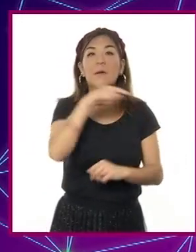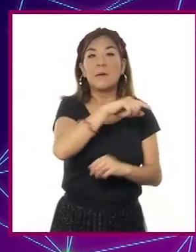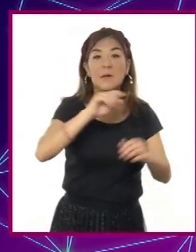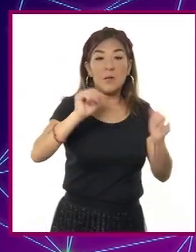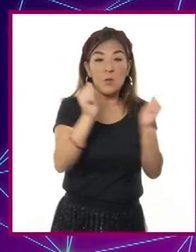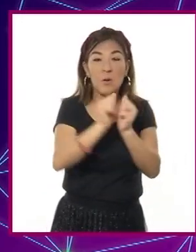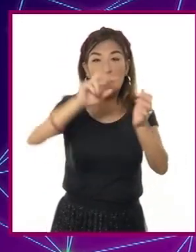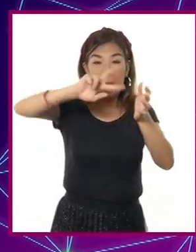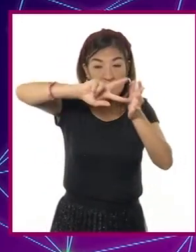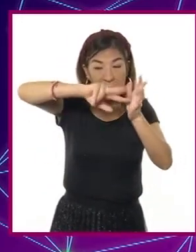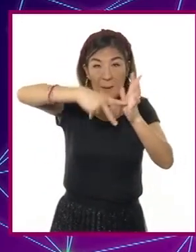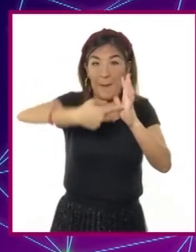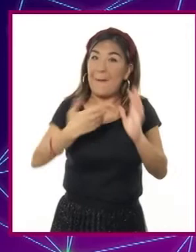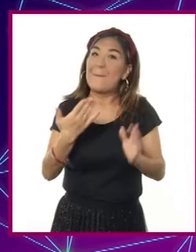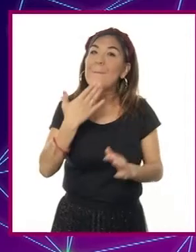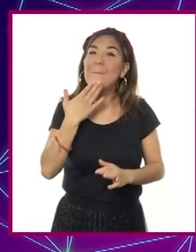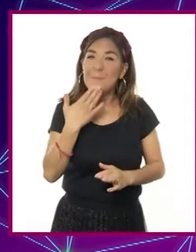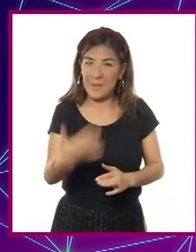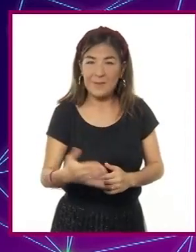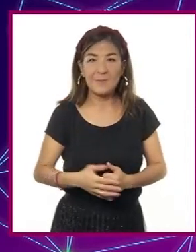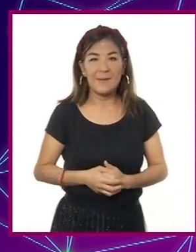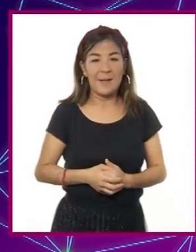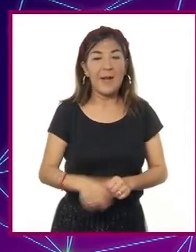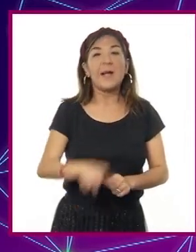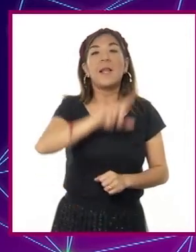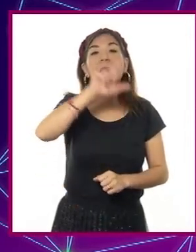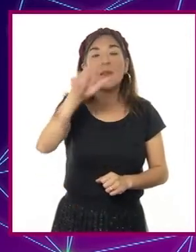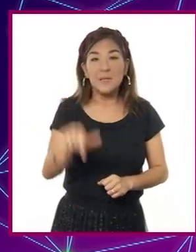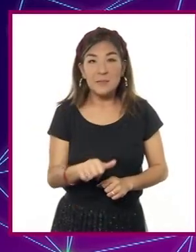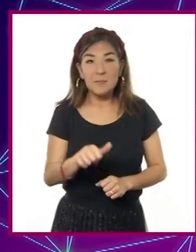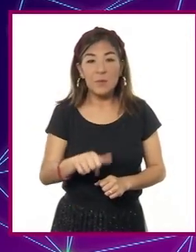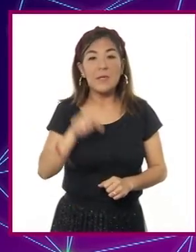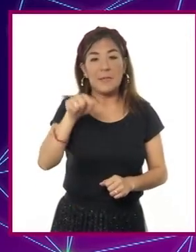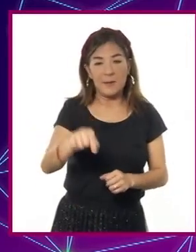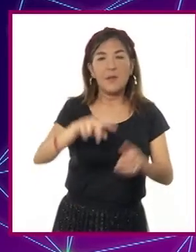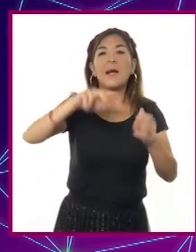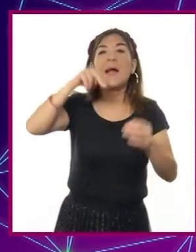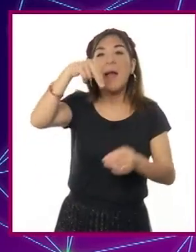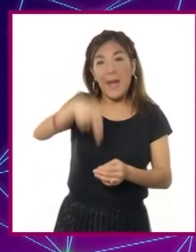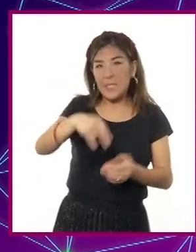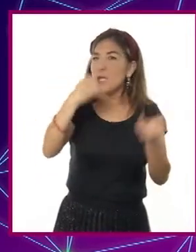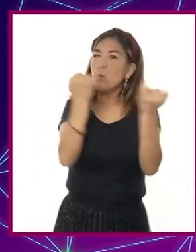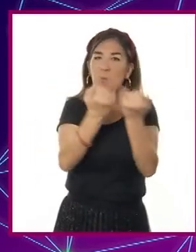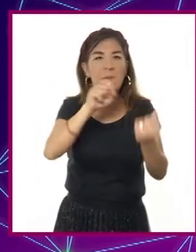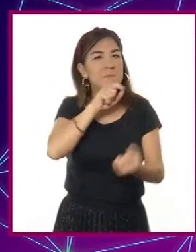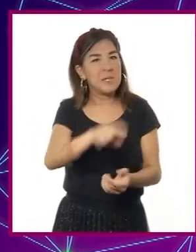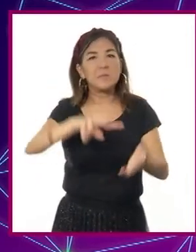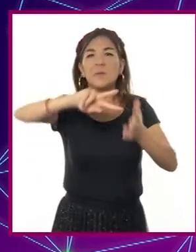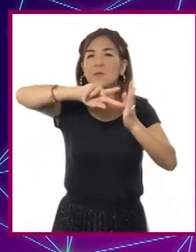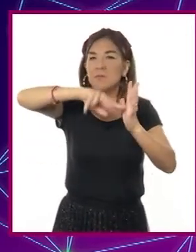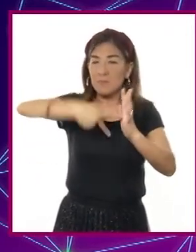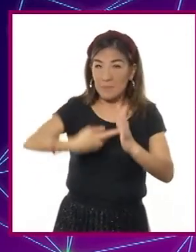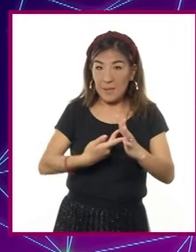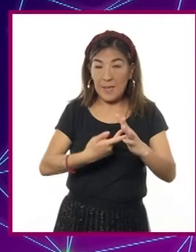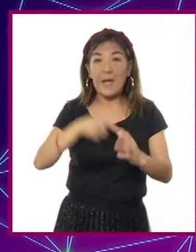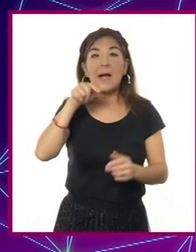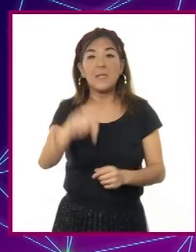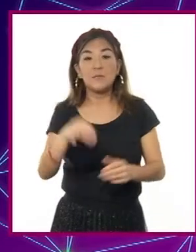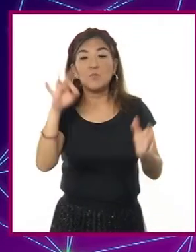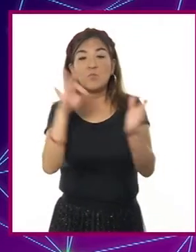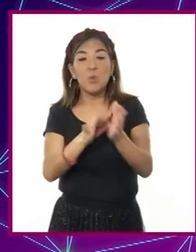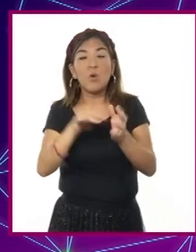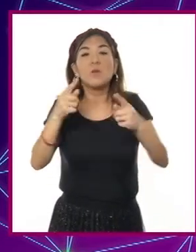compás sea adecuada. Después, se apoya el compás en N y con la misma abertura se encuentra el punto